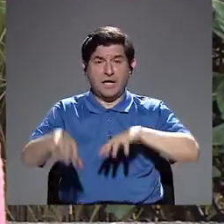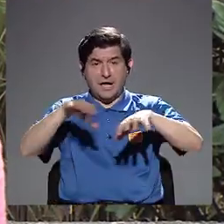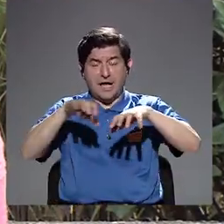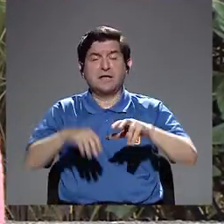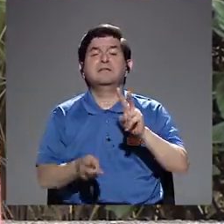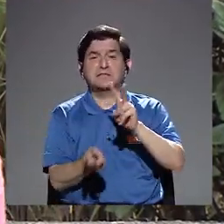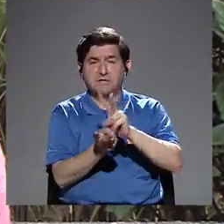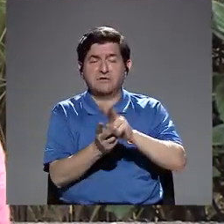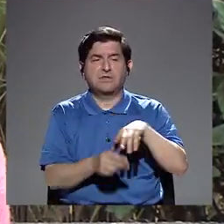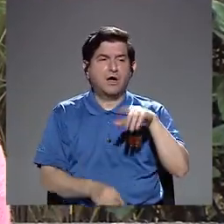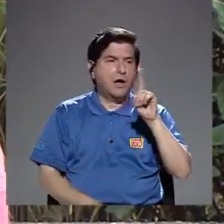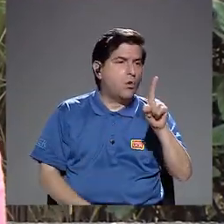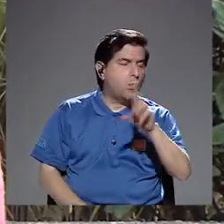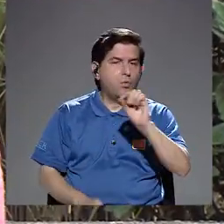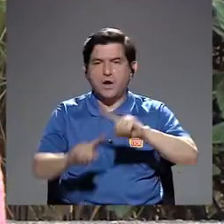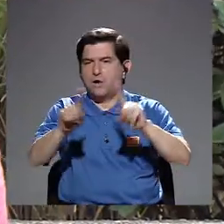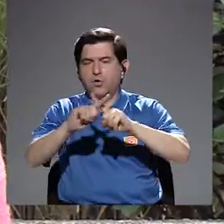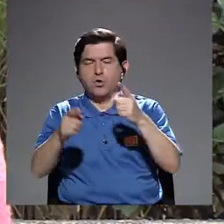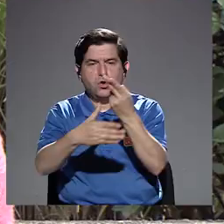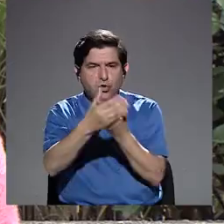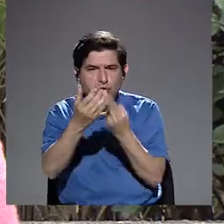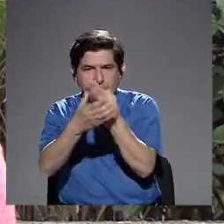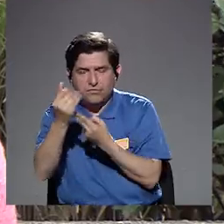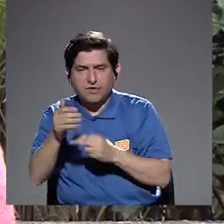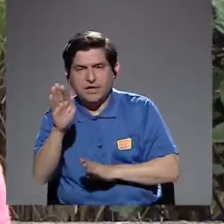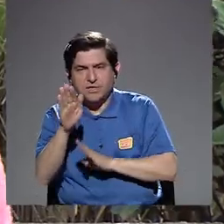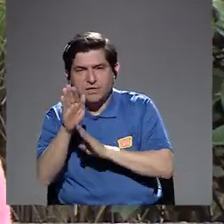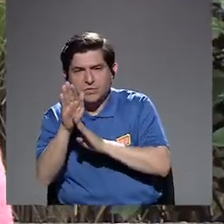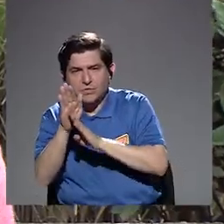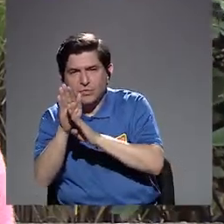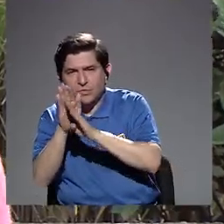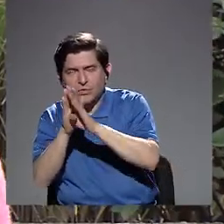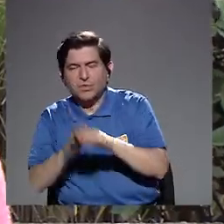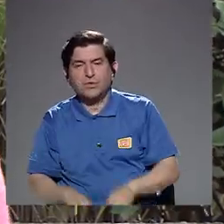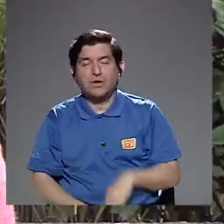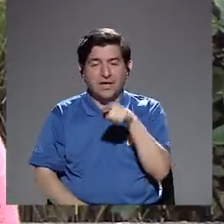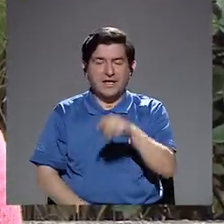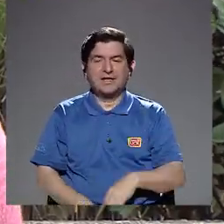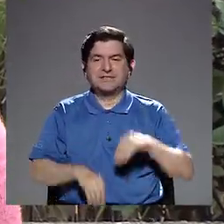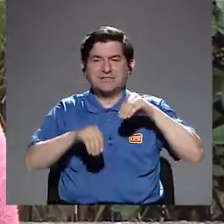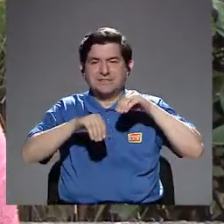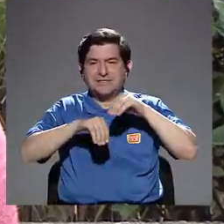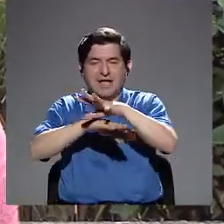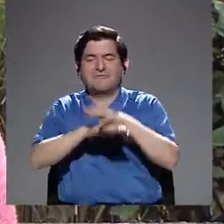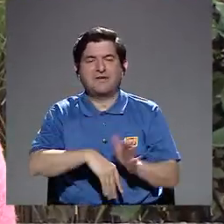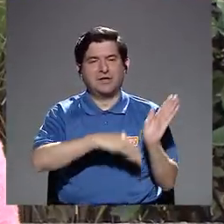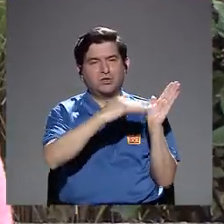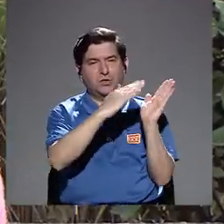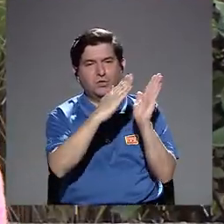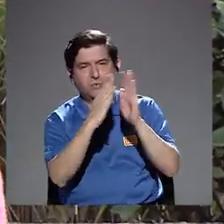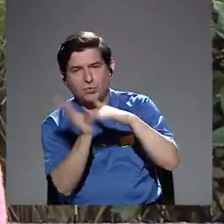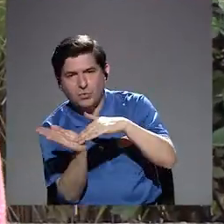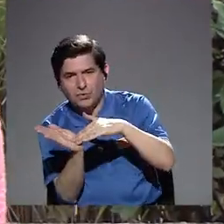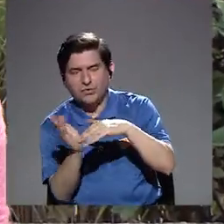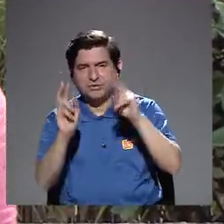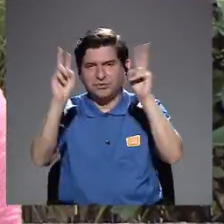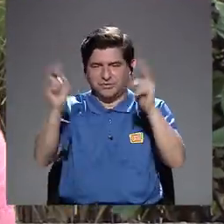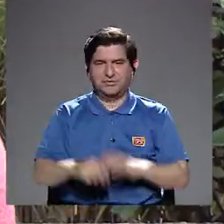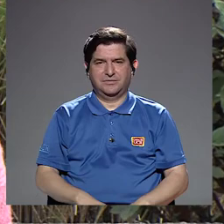ya sea con una pareja o con múltiples parejas, eso se va desarrollando el efecto dominó, el efecto cadena, y